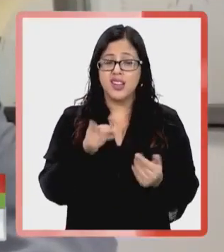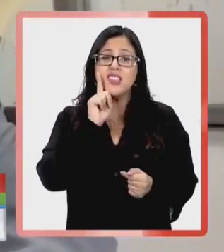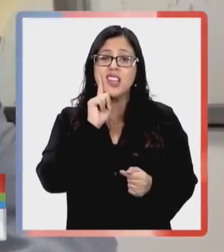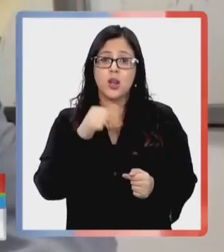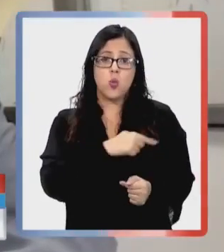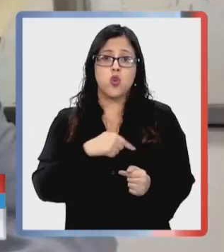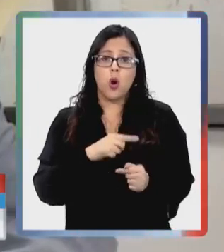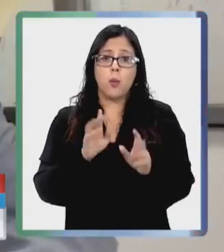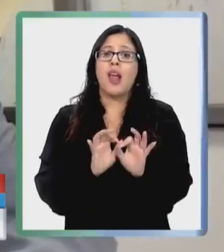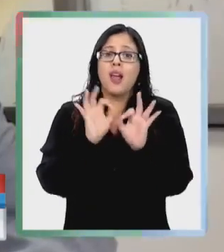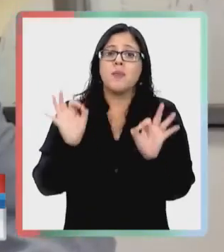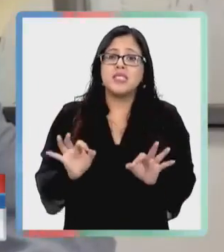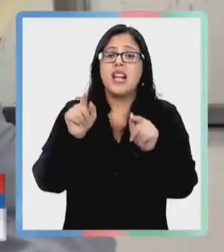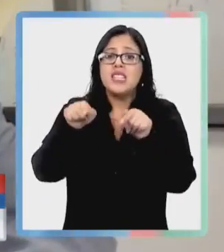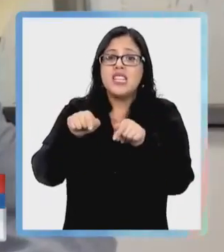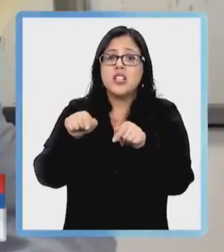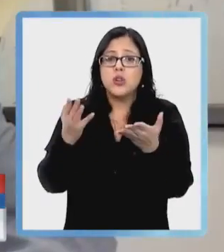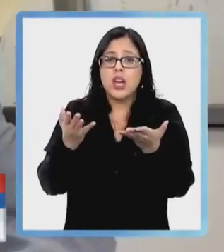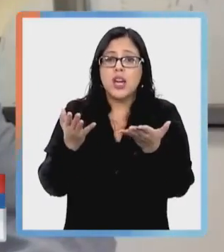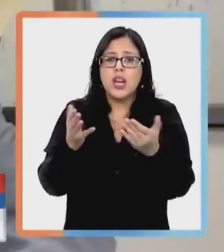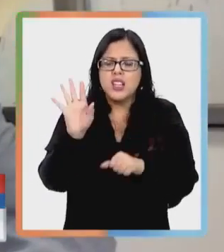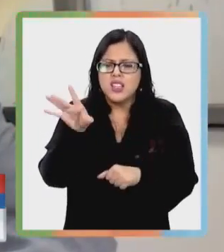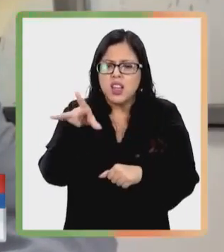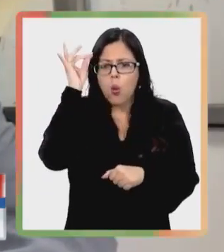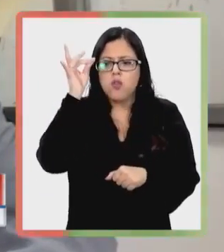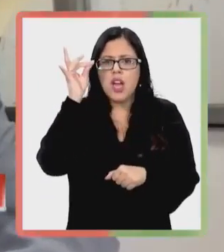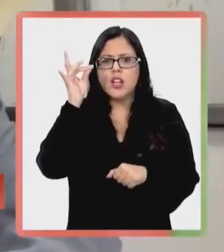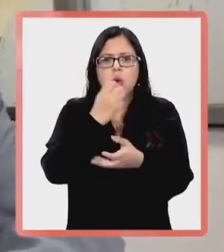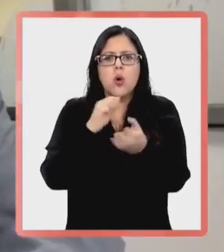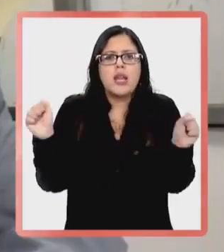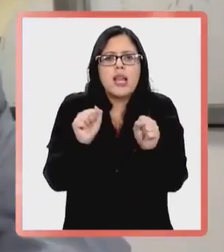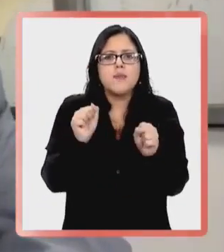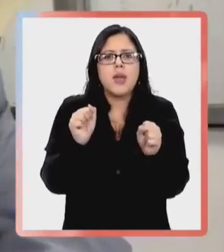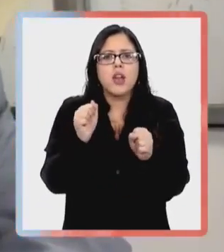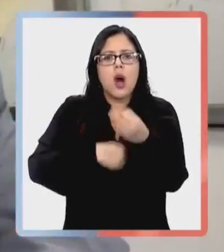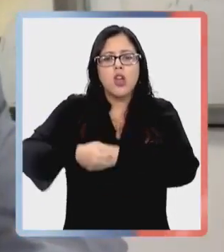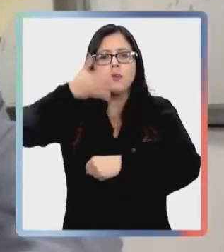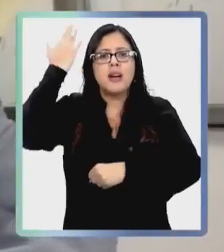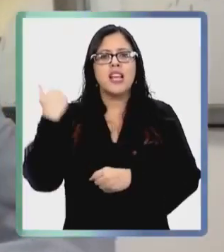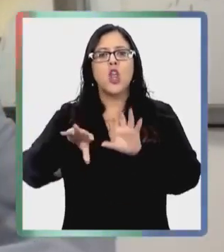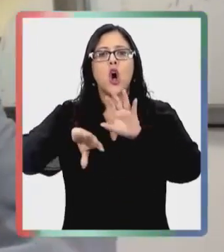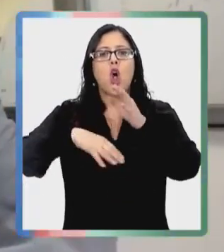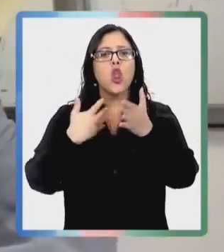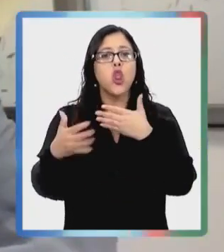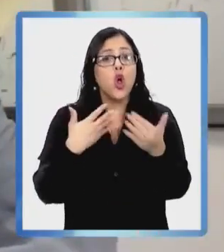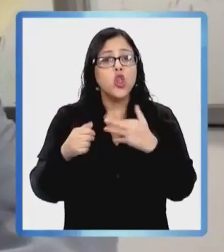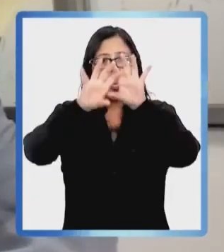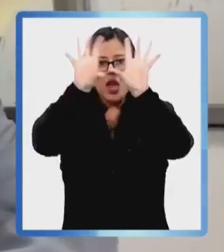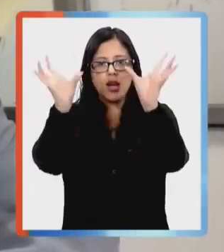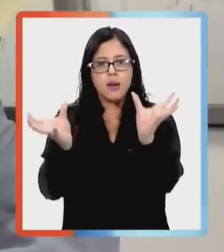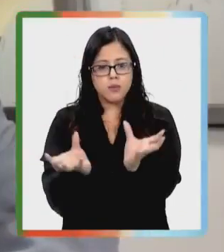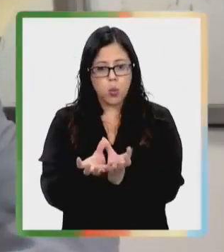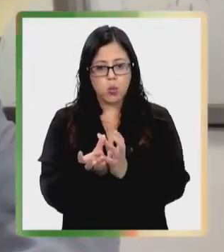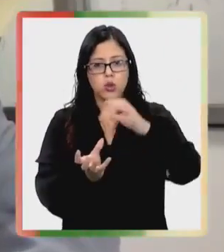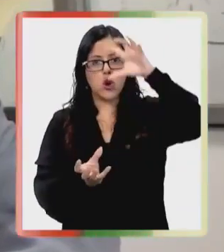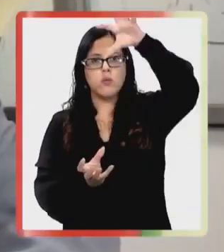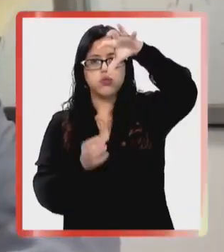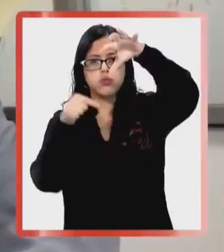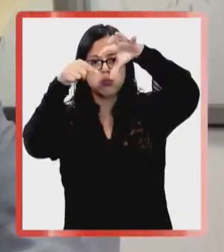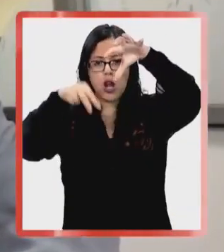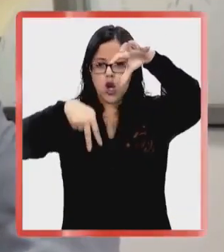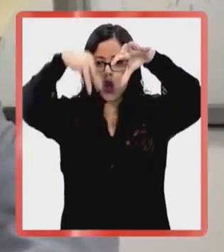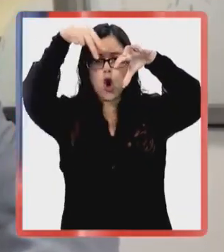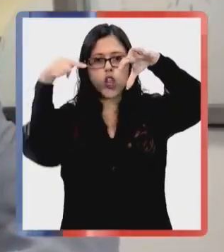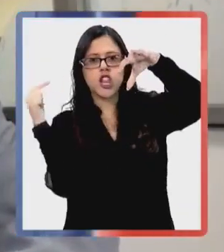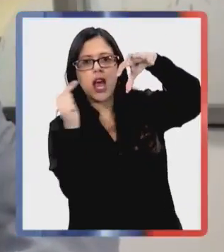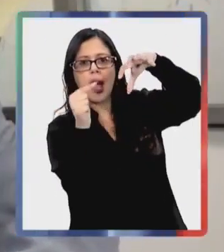en el hemisferio norte, en el invierno del año pasado en el hemisferio norte. Por eso es que nosotros también